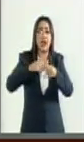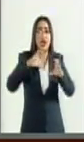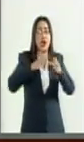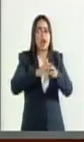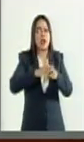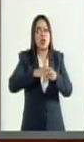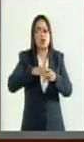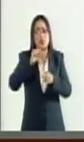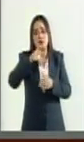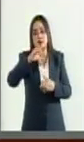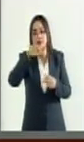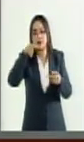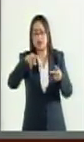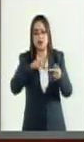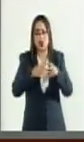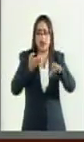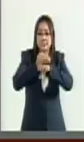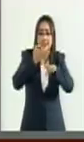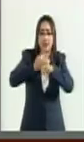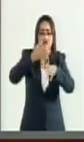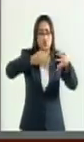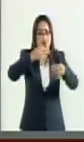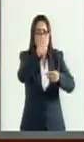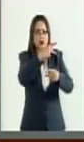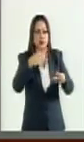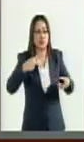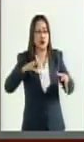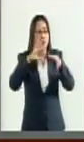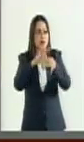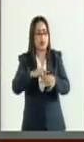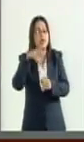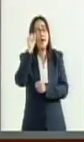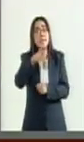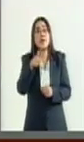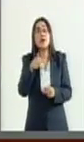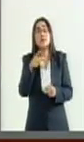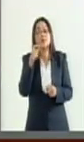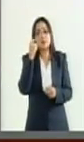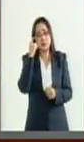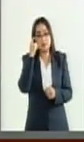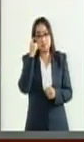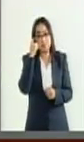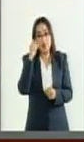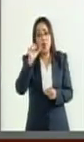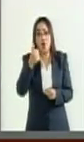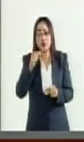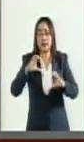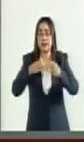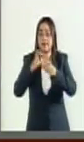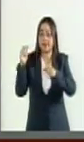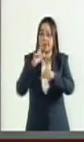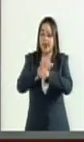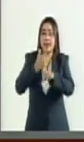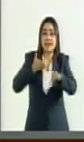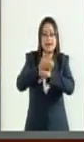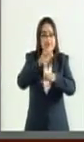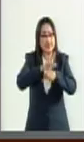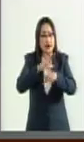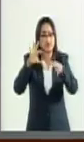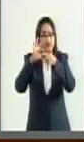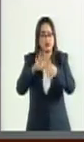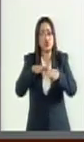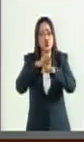Federación, los poderes judiciales de las entidades federativas, así como por las demás instancias federales y locales de impartición de